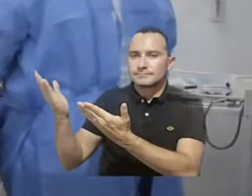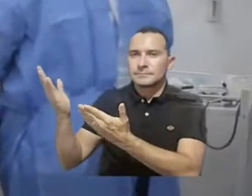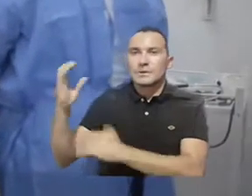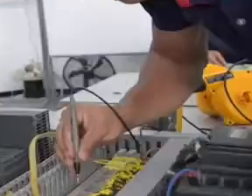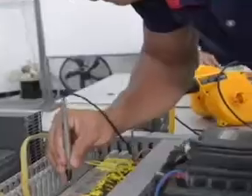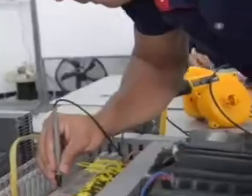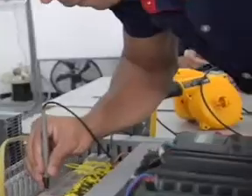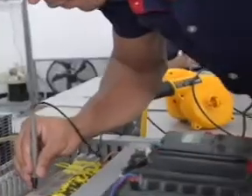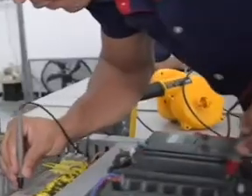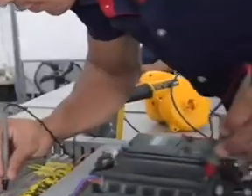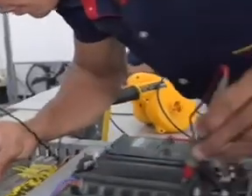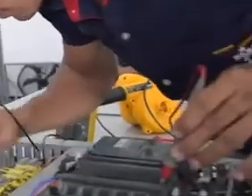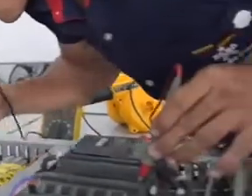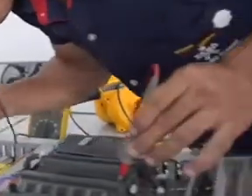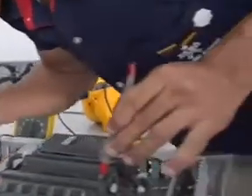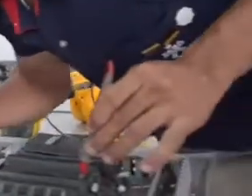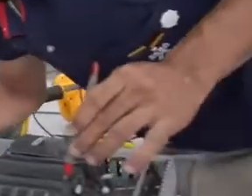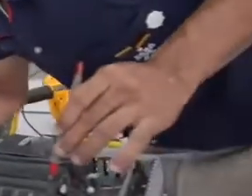018000-910-270.